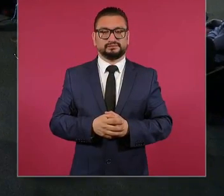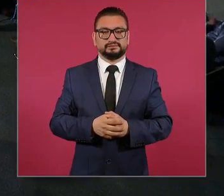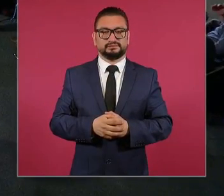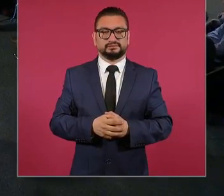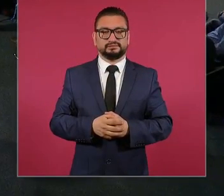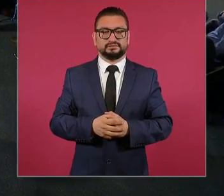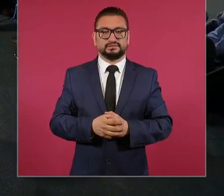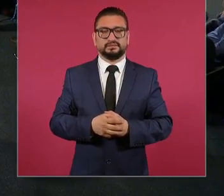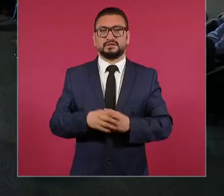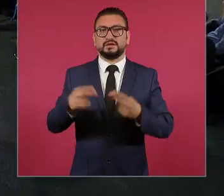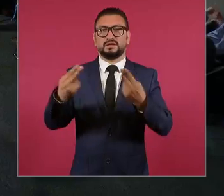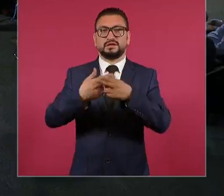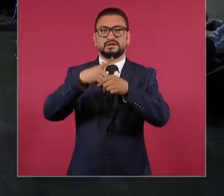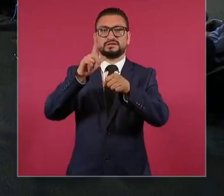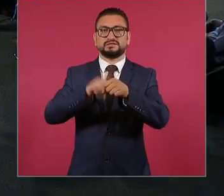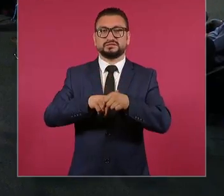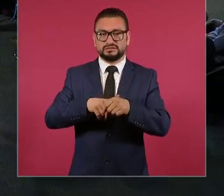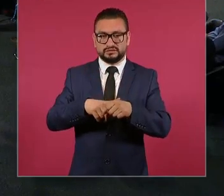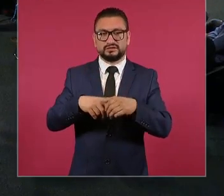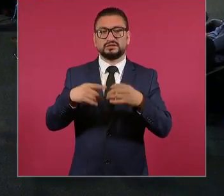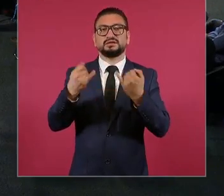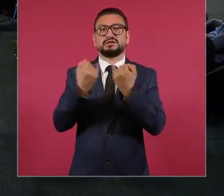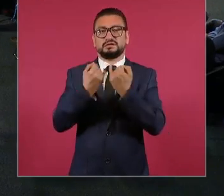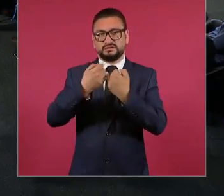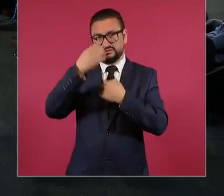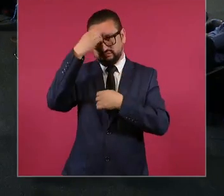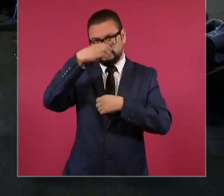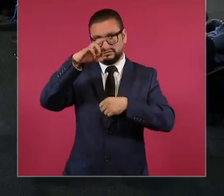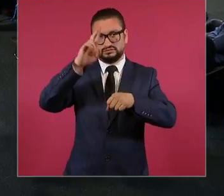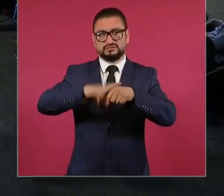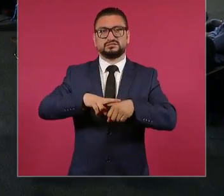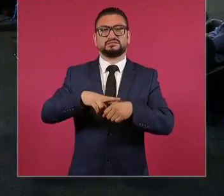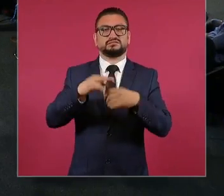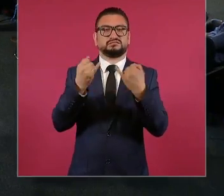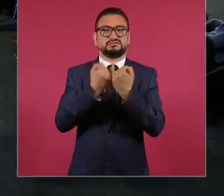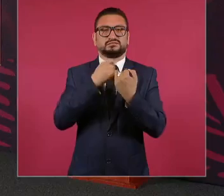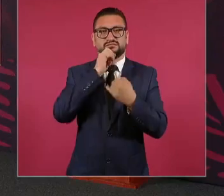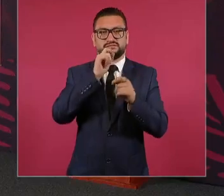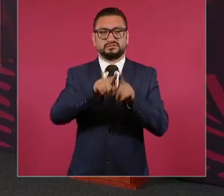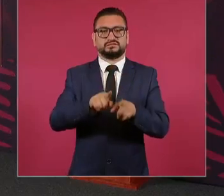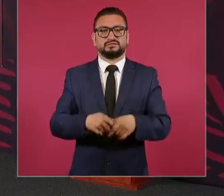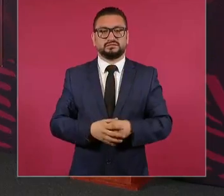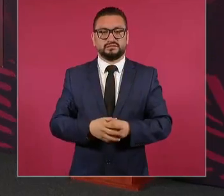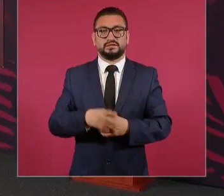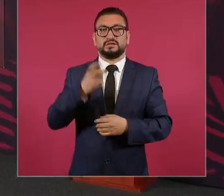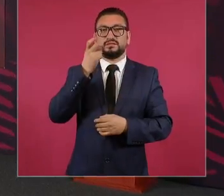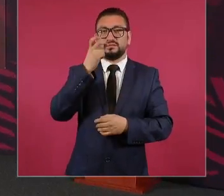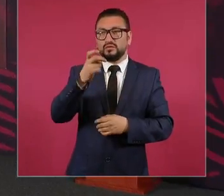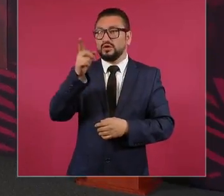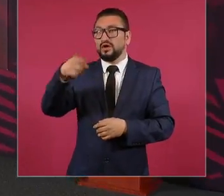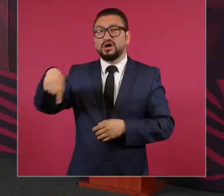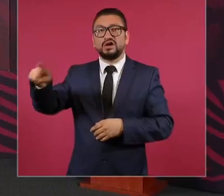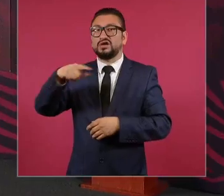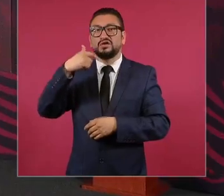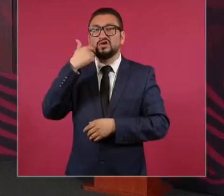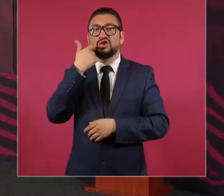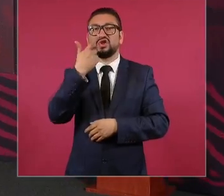nacionales y del extranjero. Y esos son los que no quieren